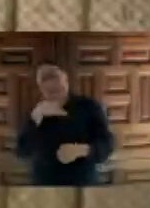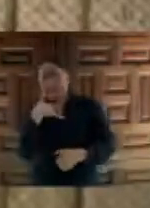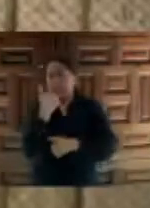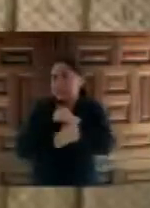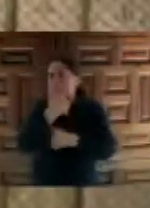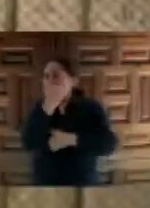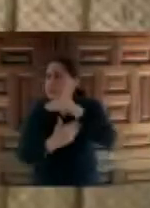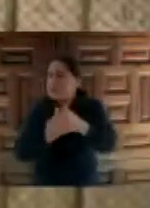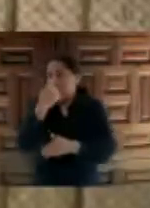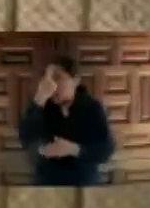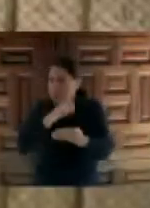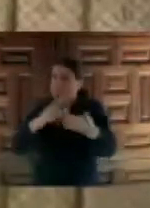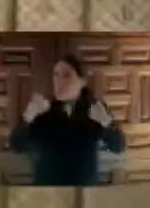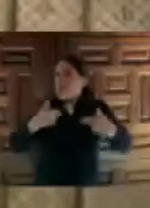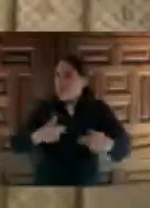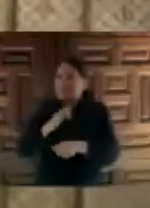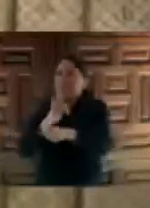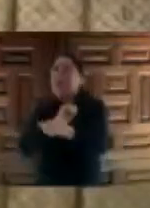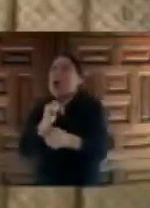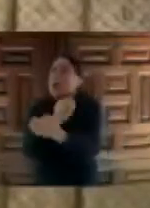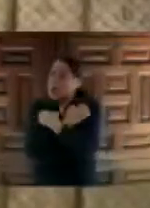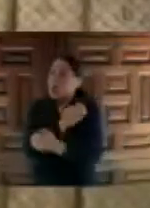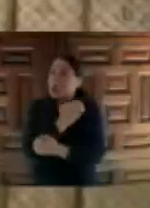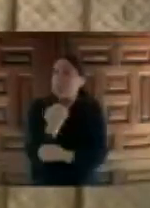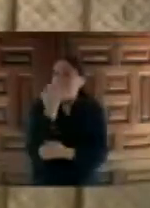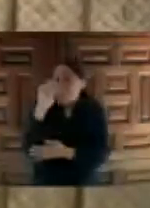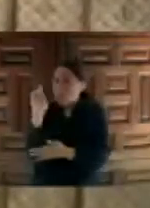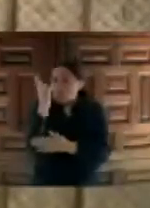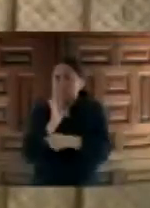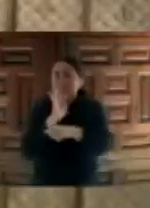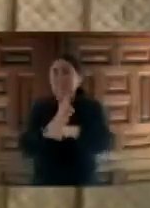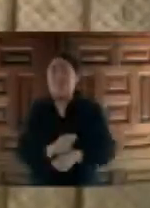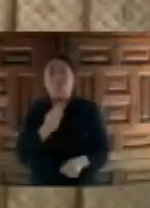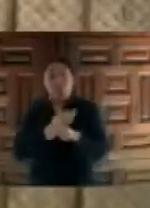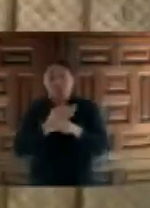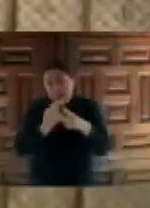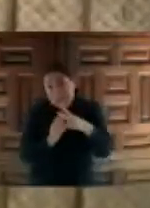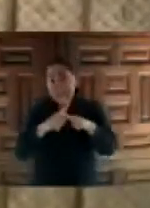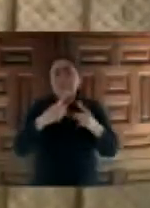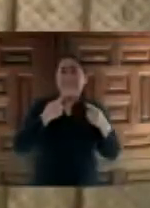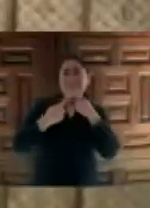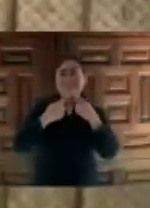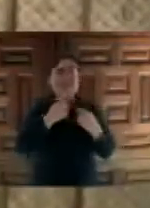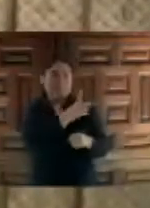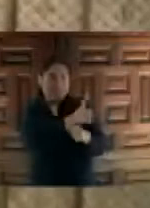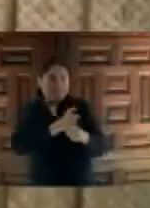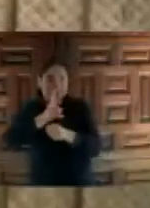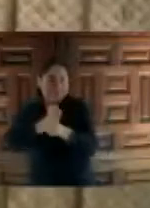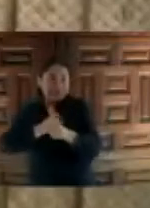derecho humano en la educación superior. Para iniciar el diálogo, con nuestros invitados